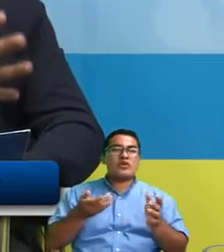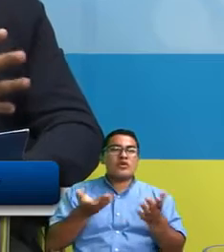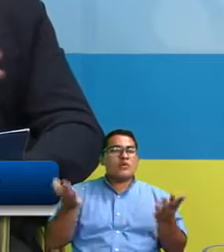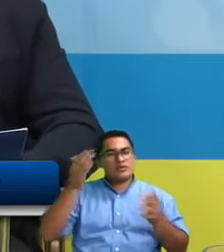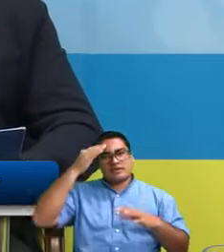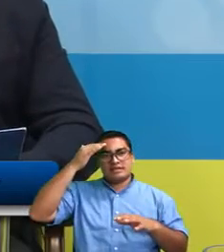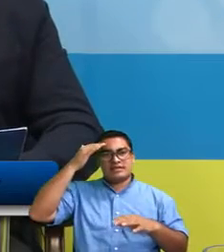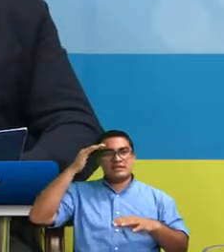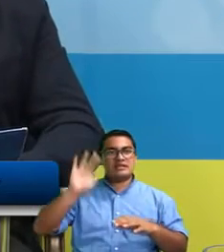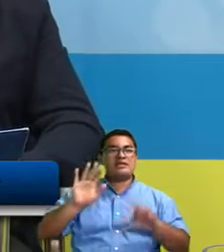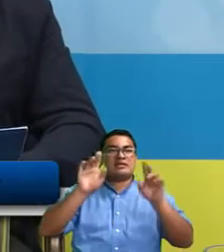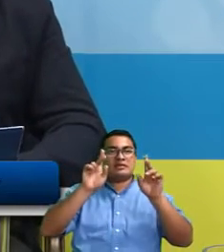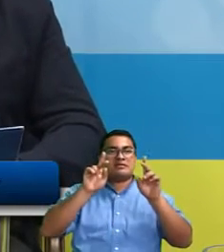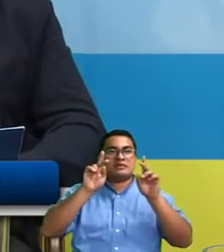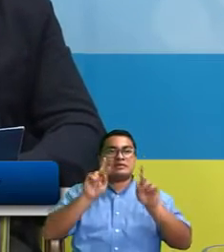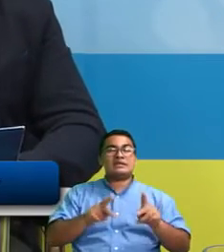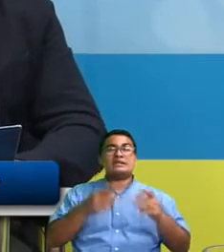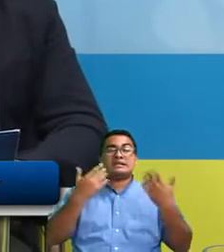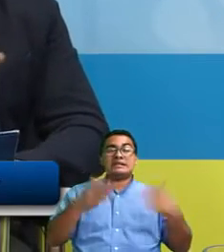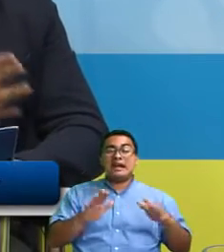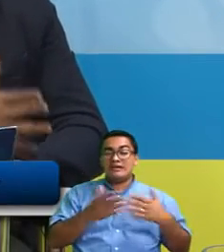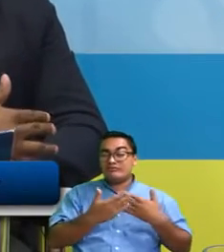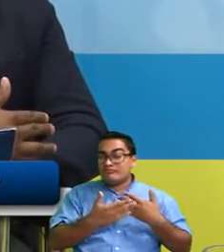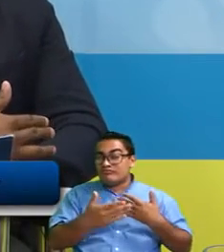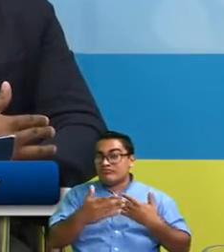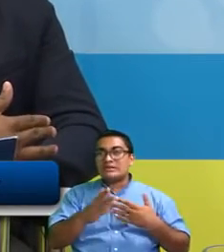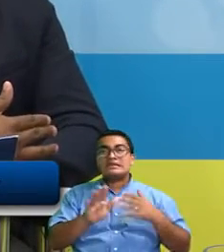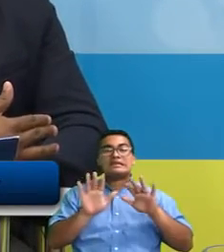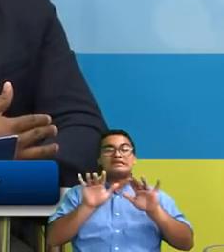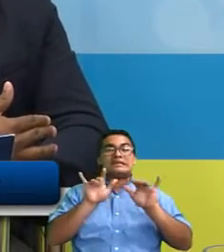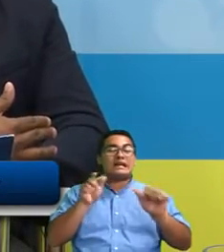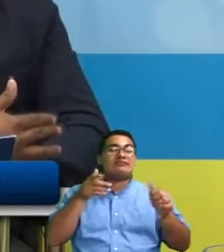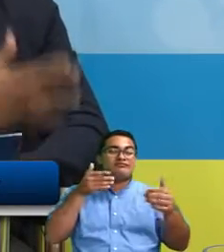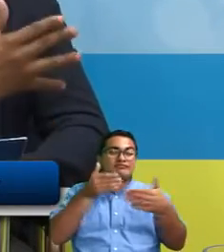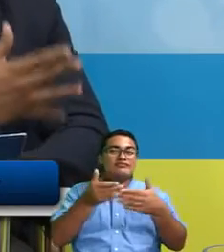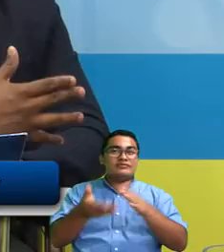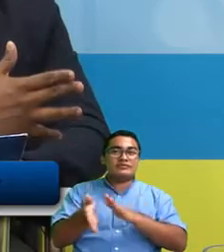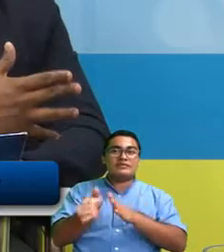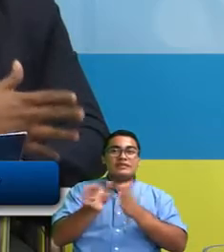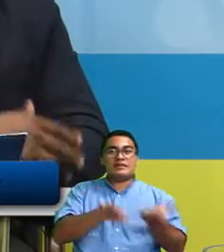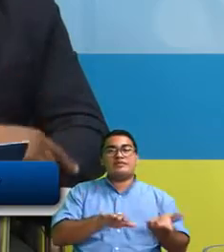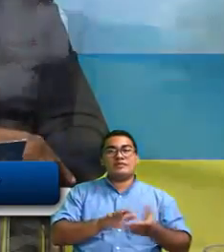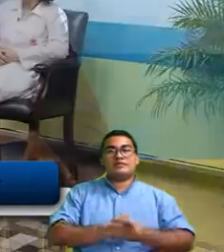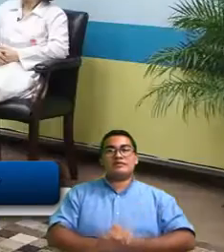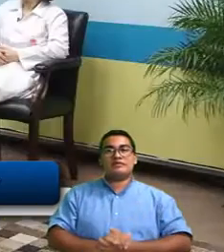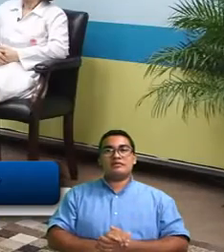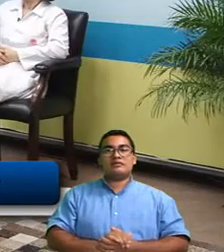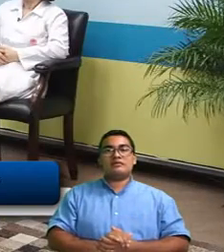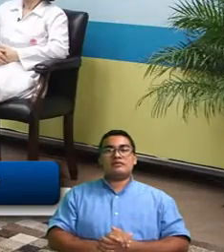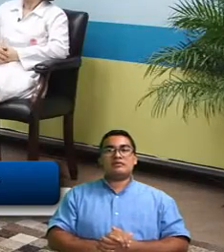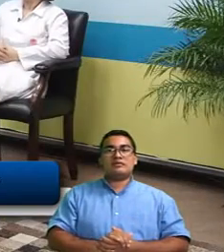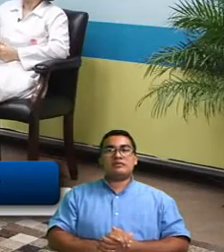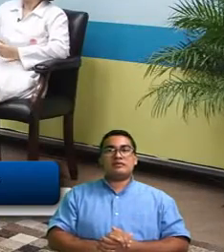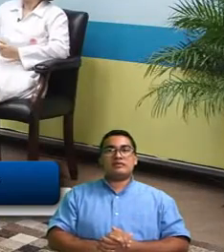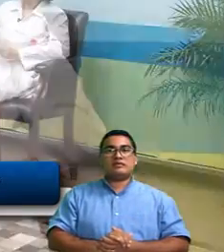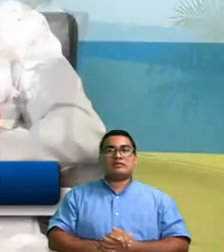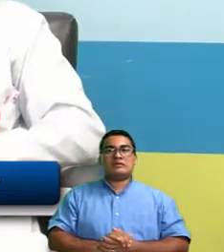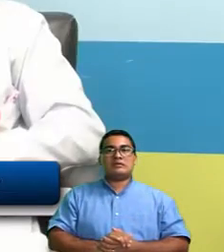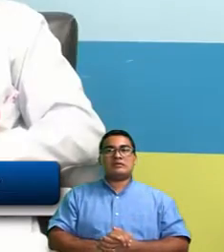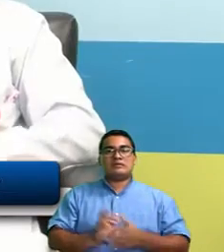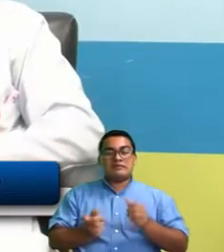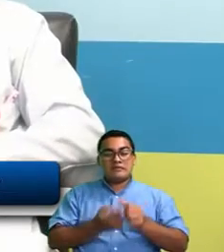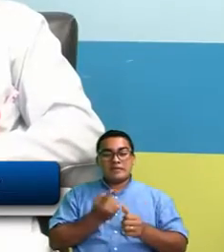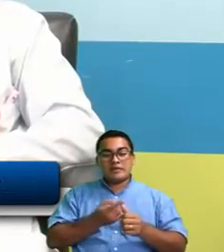que la persona está en una etapa muy avanzada, por ejemplo? Pero es que eso lo hacemos nosotros, primero sí, con